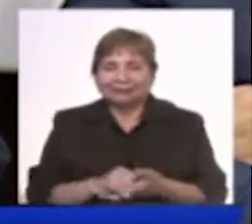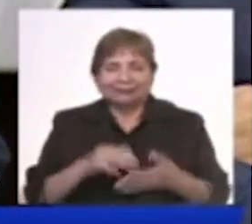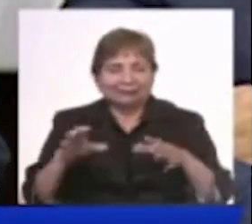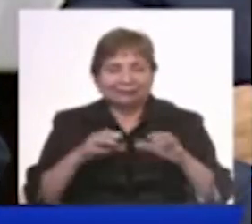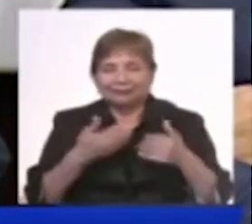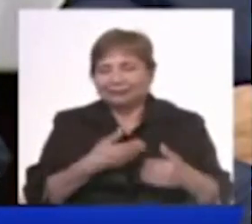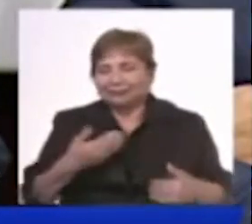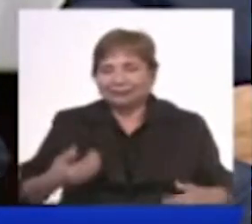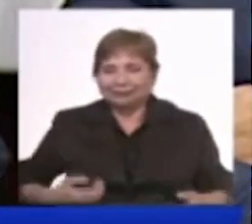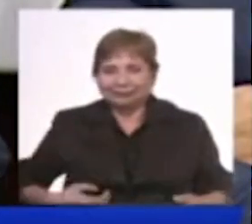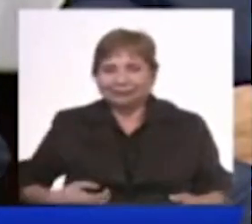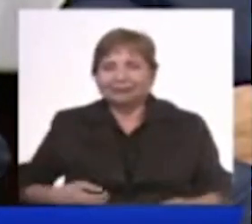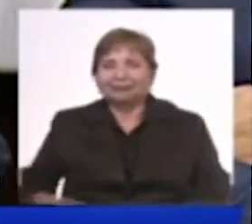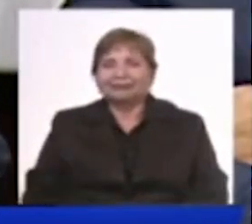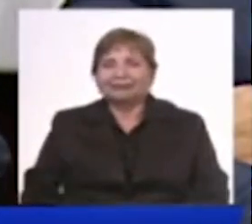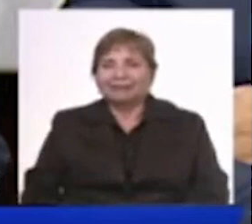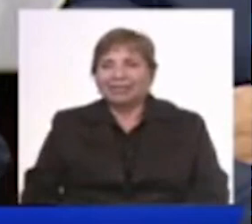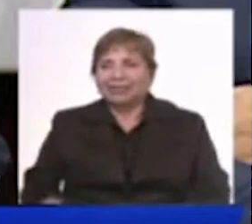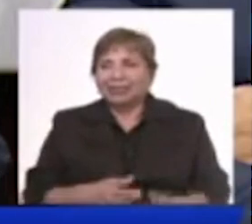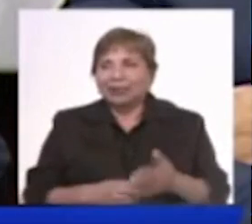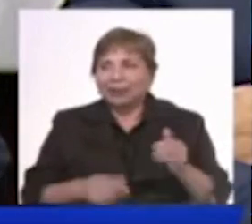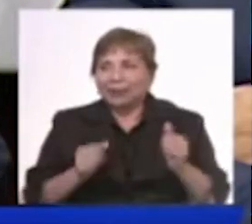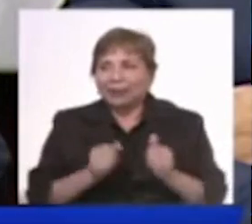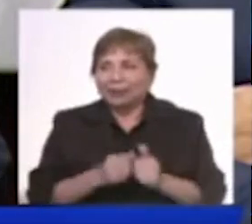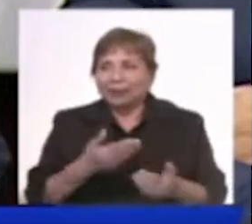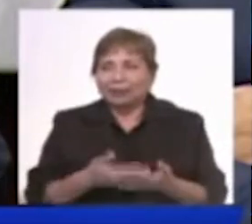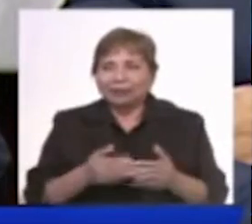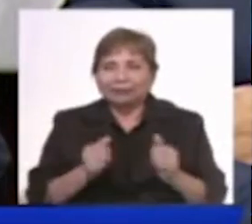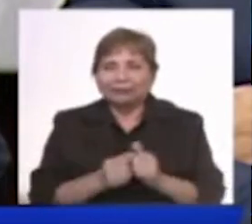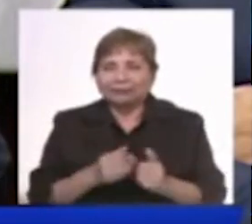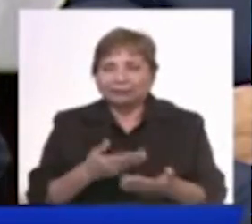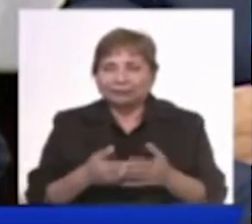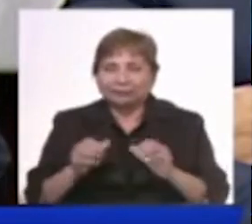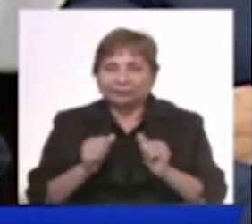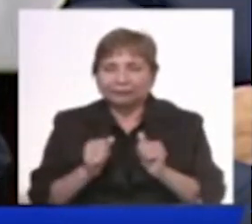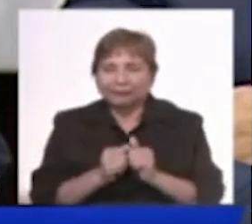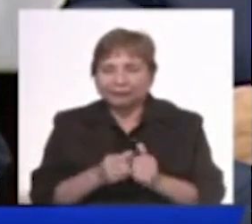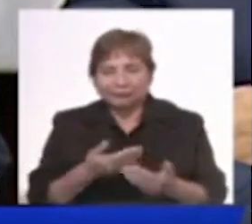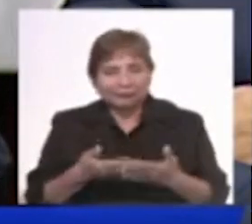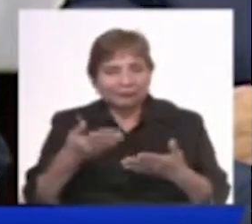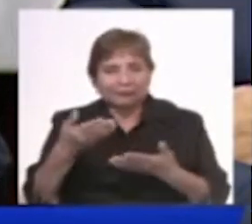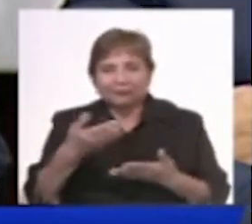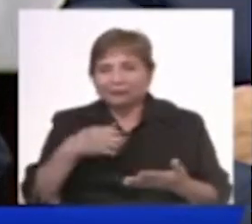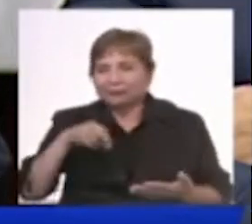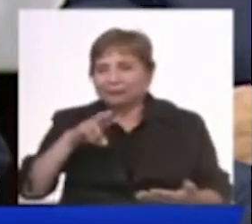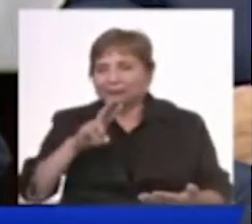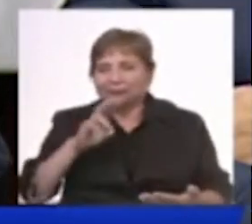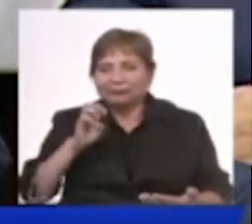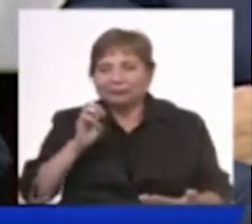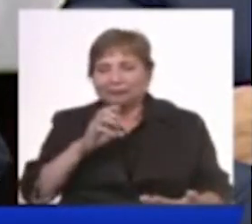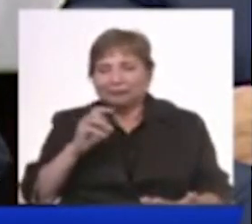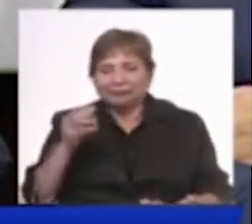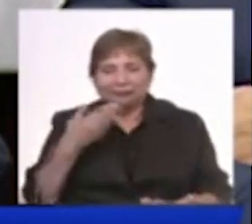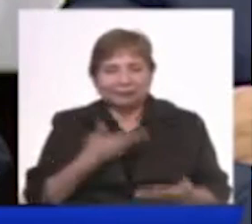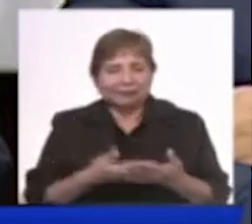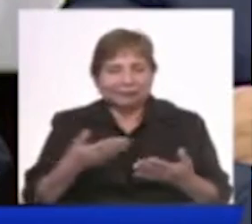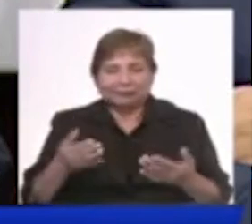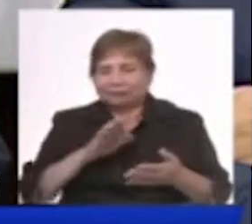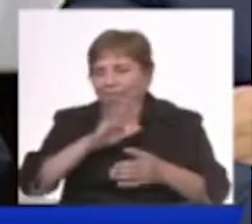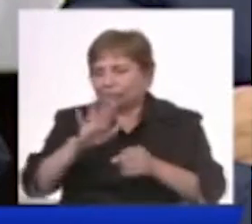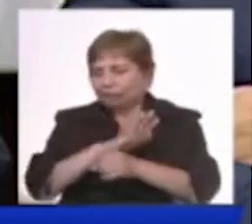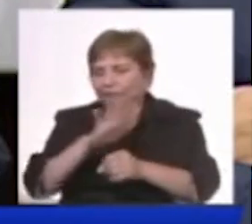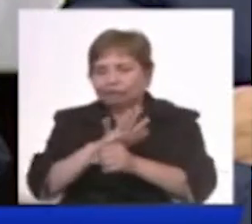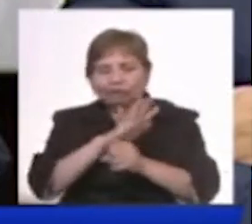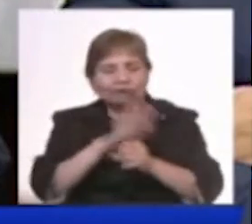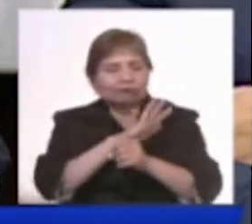entidades del Estado, que es una herramienta de catálogo de proveedores. Entonces, estamos cerrando todas